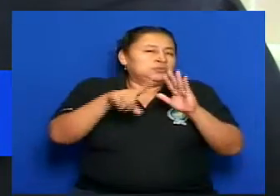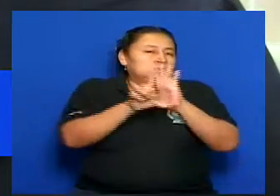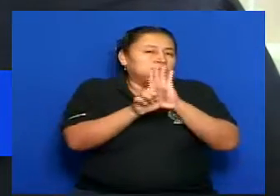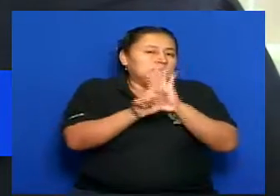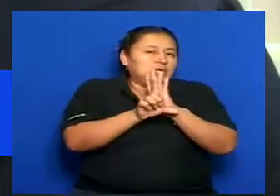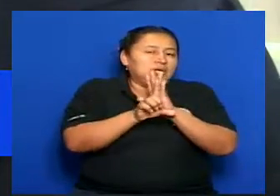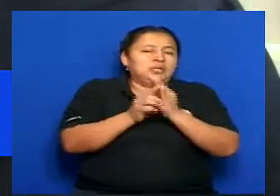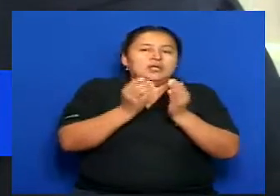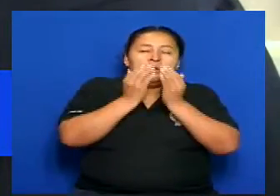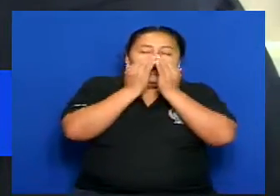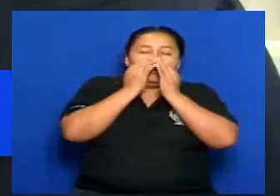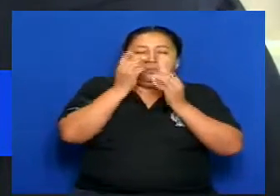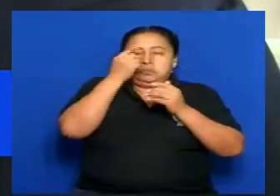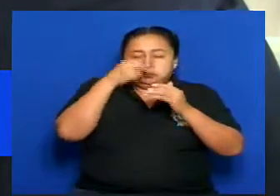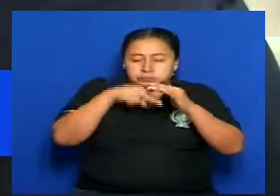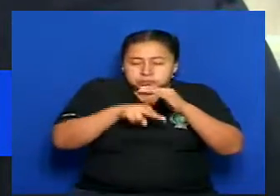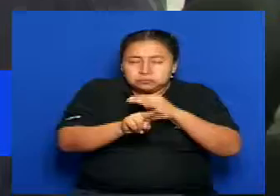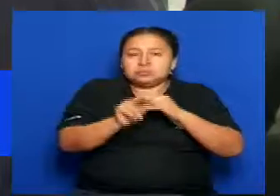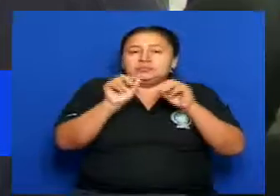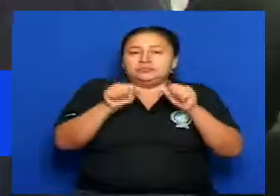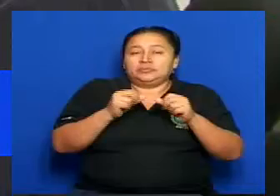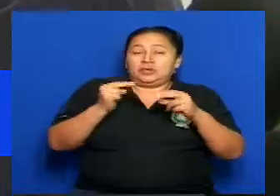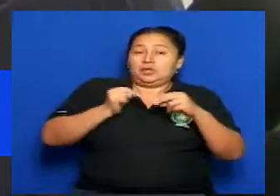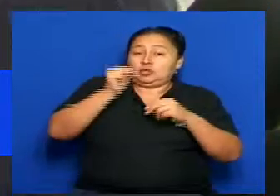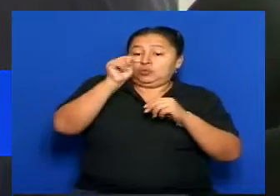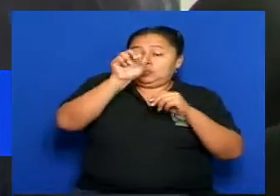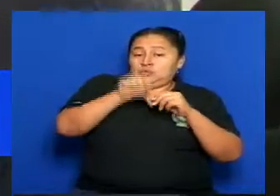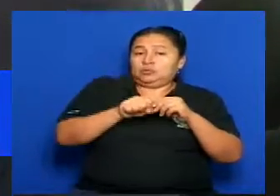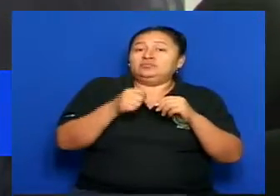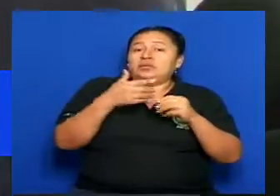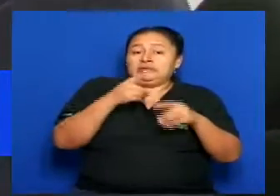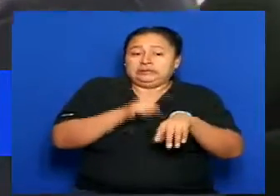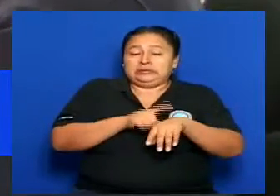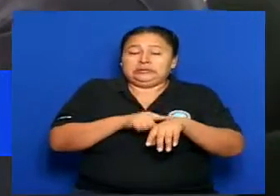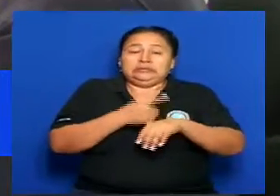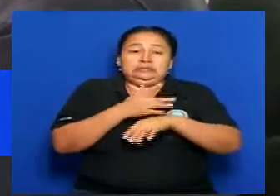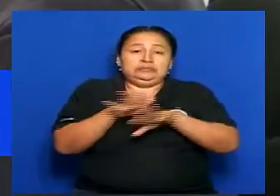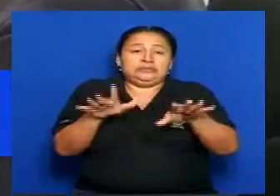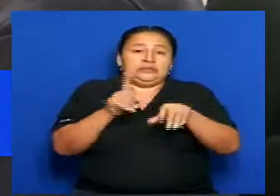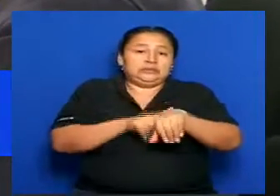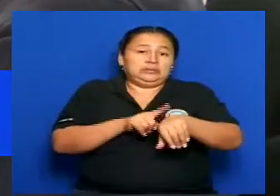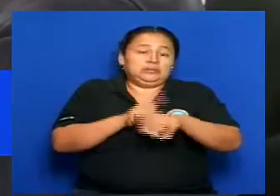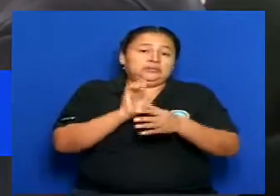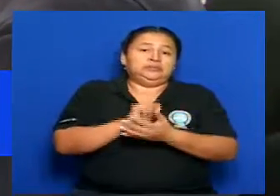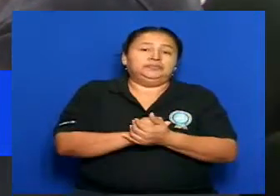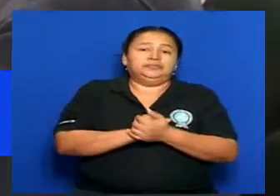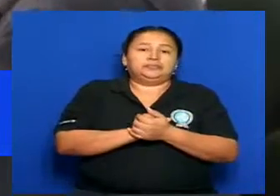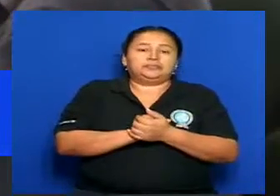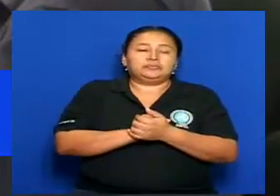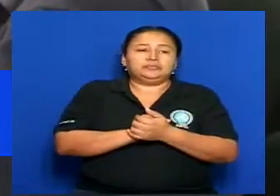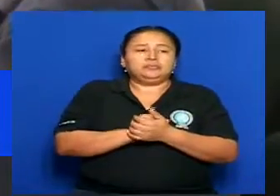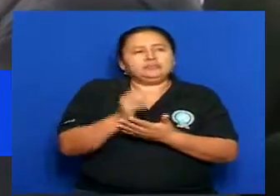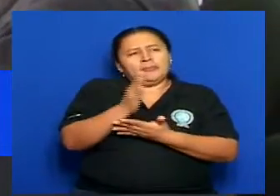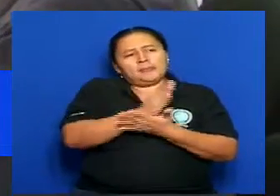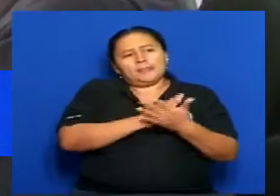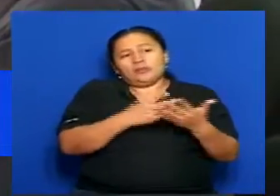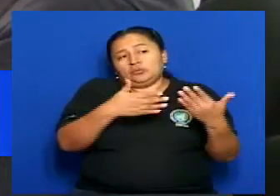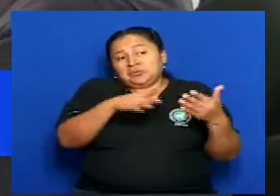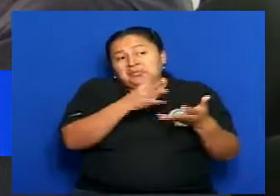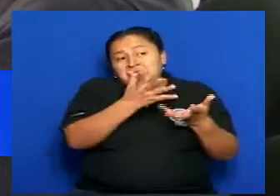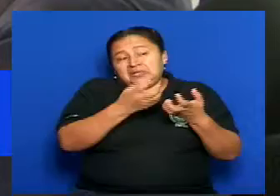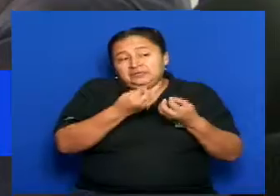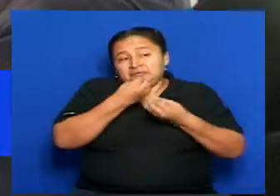buceo artesanal en el caribe norte en el caribe sur está por caducar algo que ustedes desee agregar